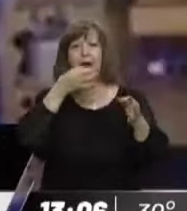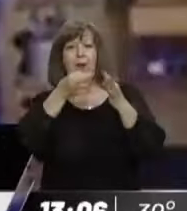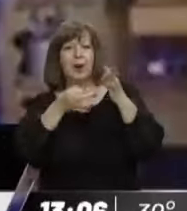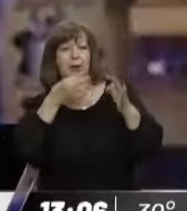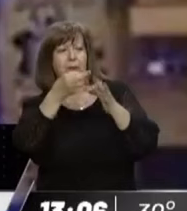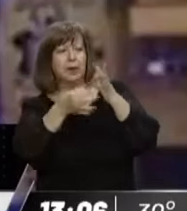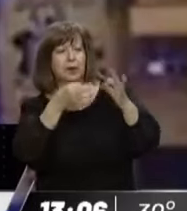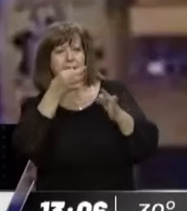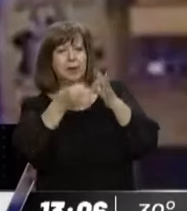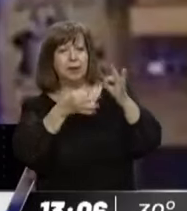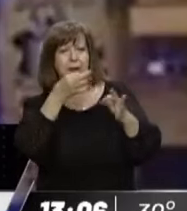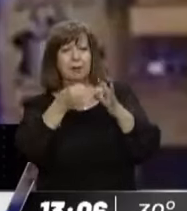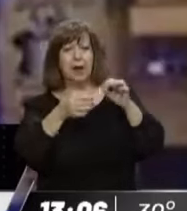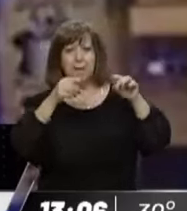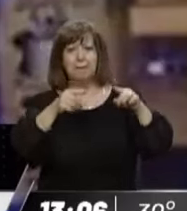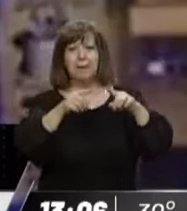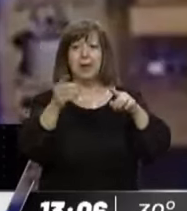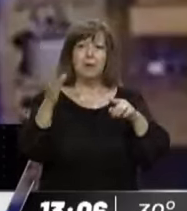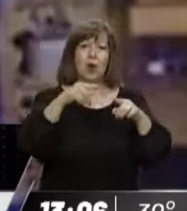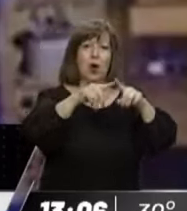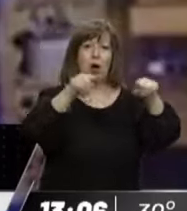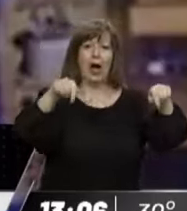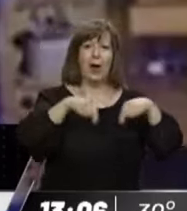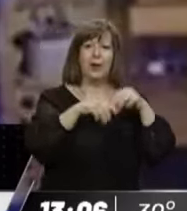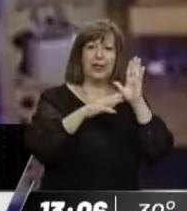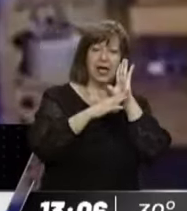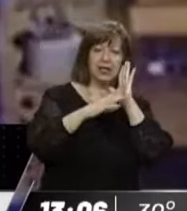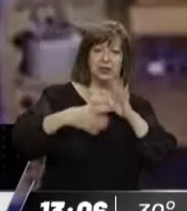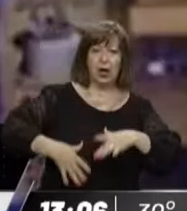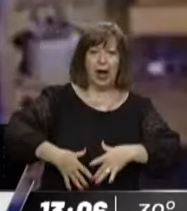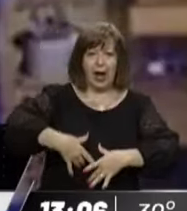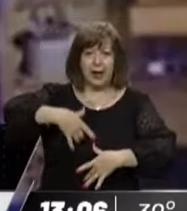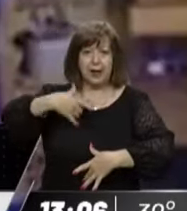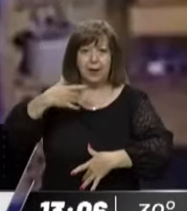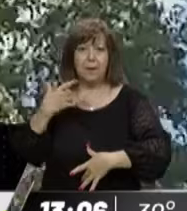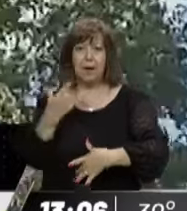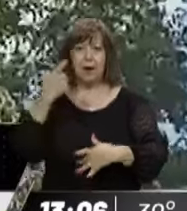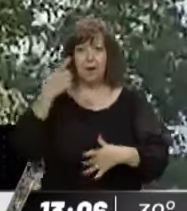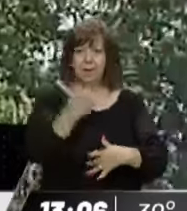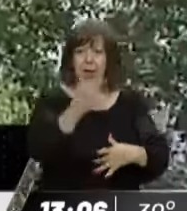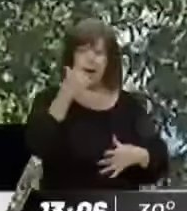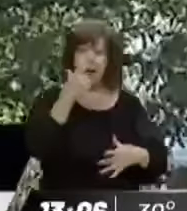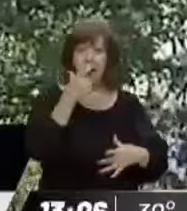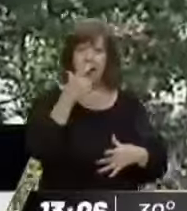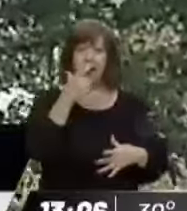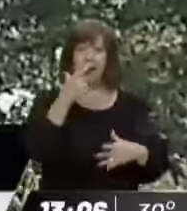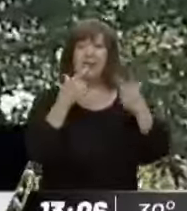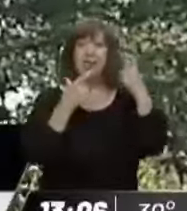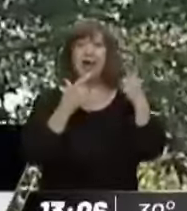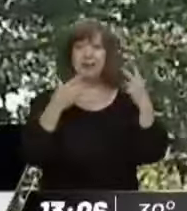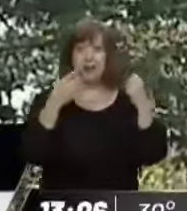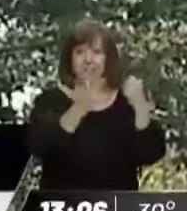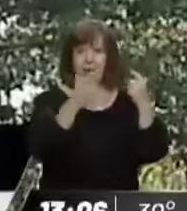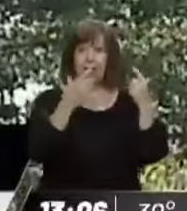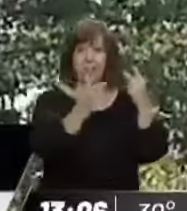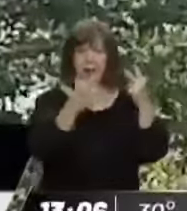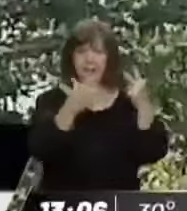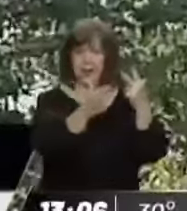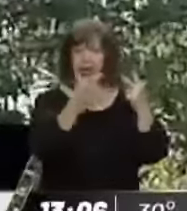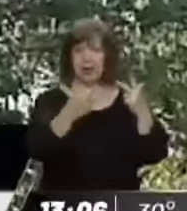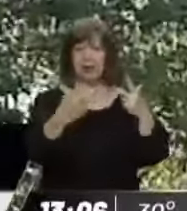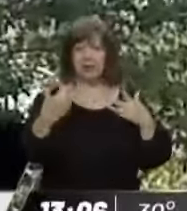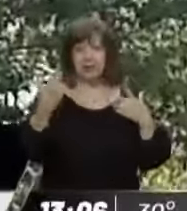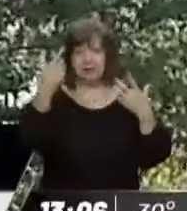la mujer. Dentro de la habitación, sorpresivamente sacó el arma y la asesinó, dándole 3 balazos.